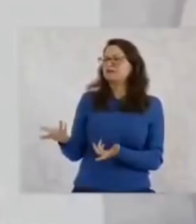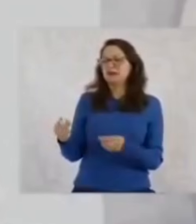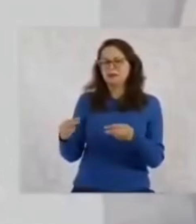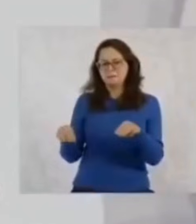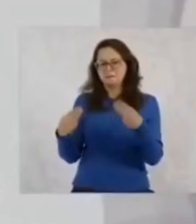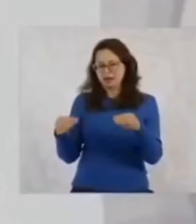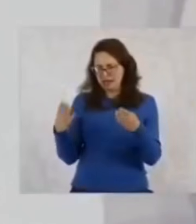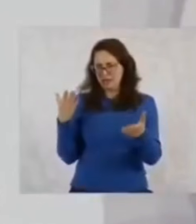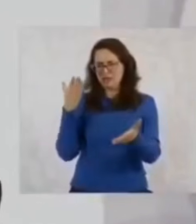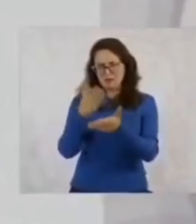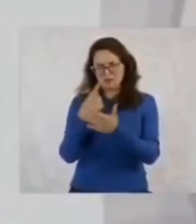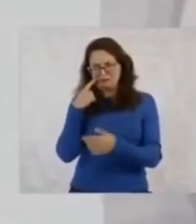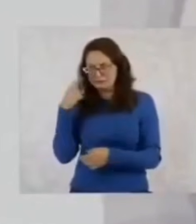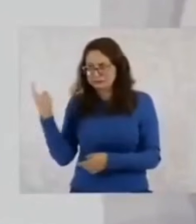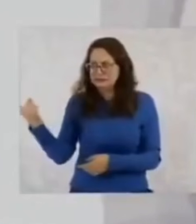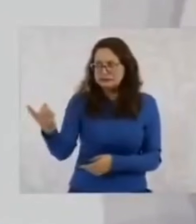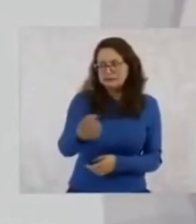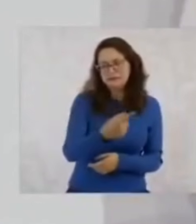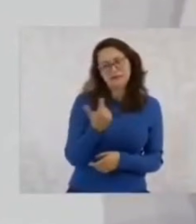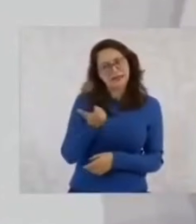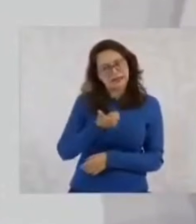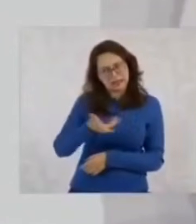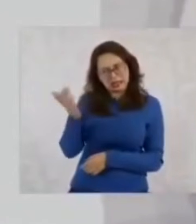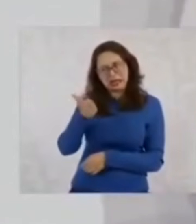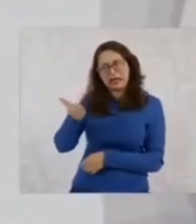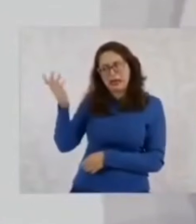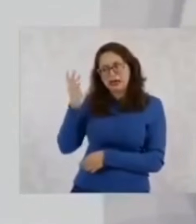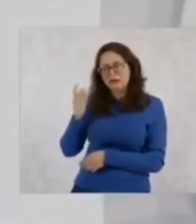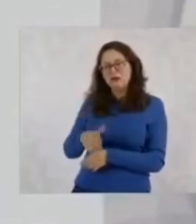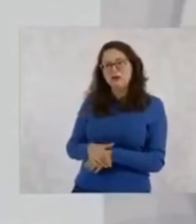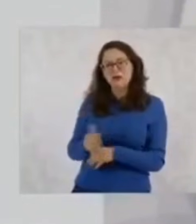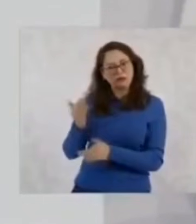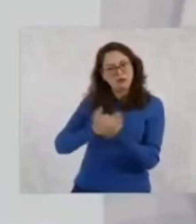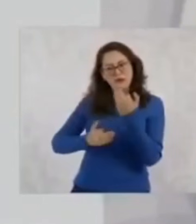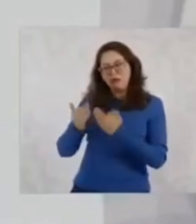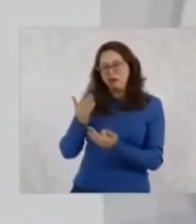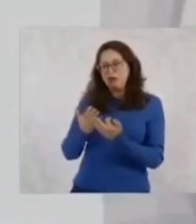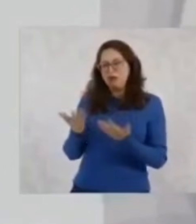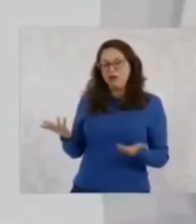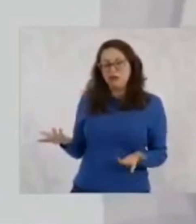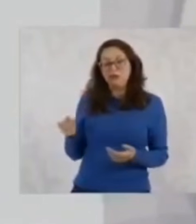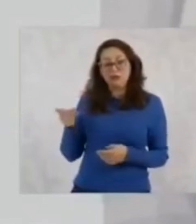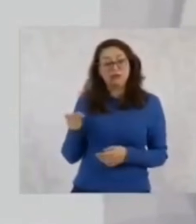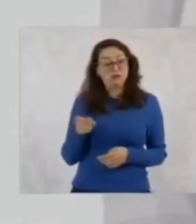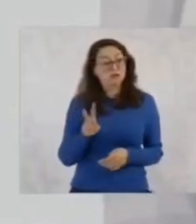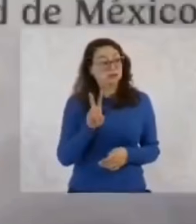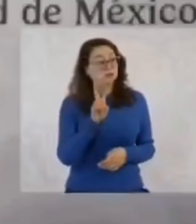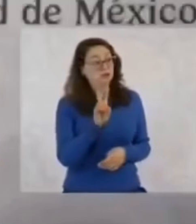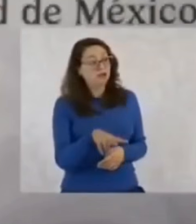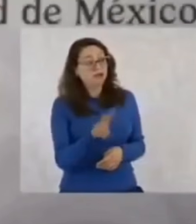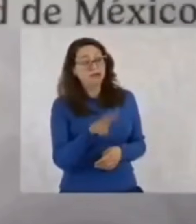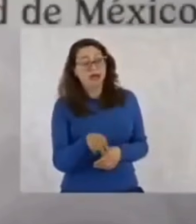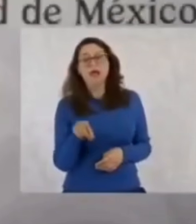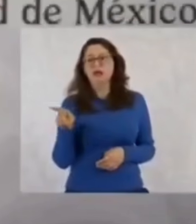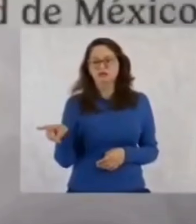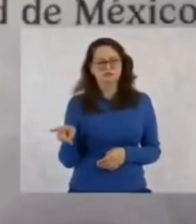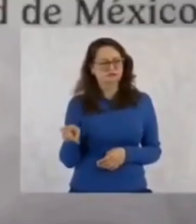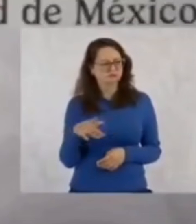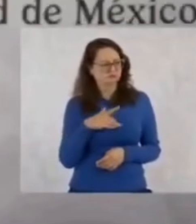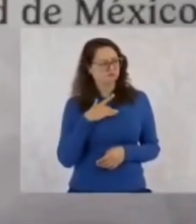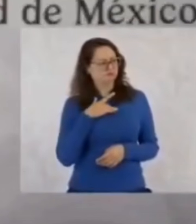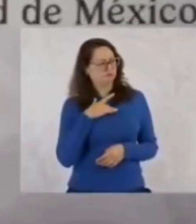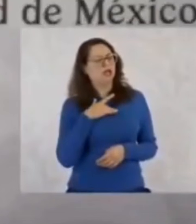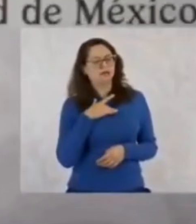mercado para que veas cómo están los precios? Y sí, en efecto, Edgar se fue